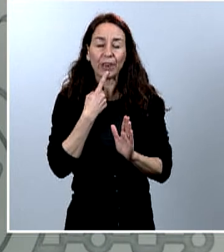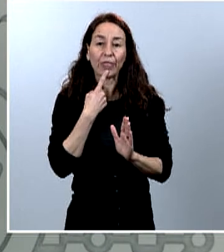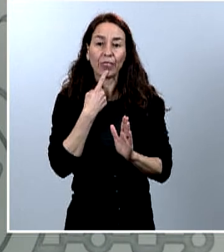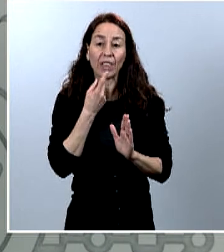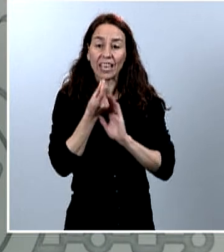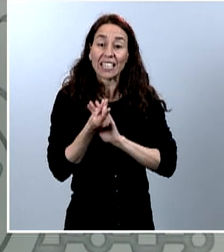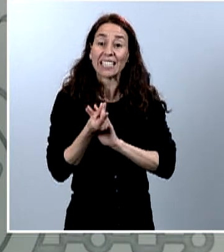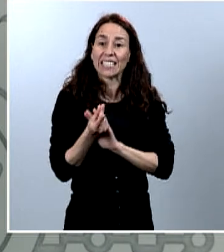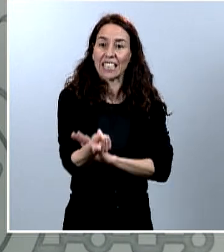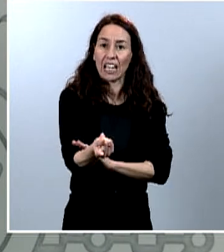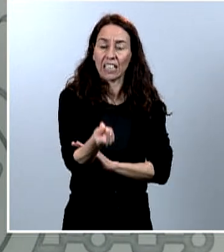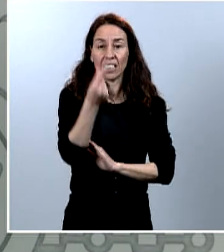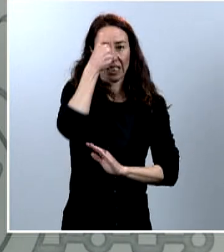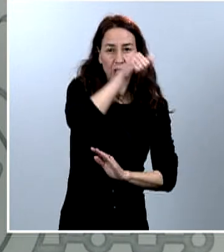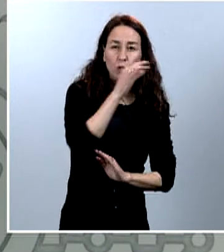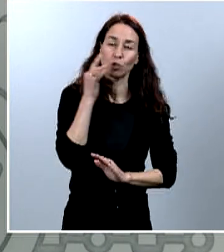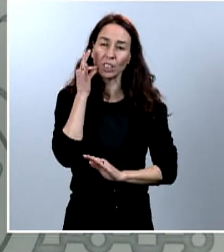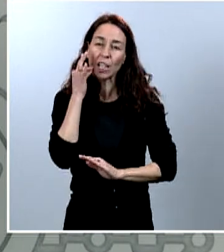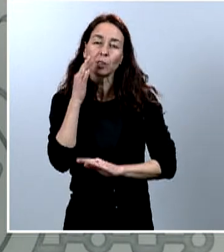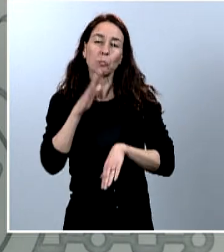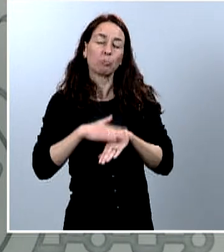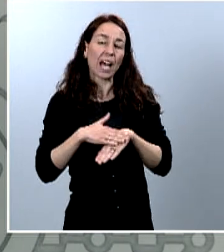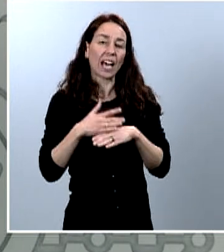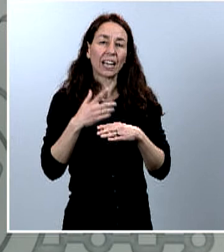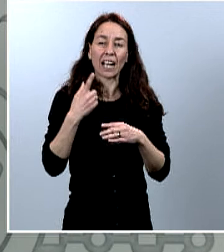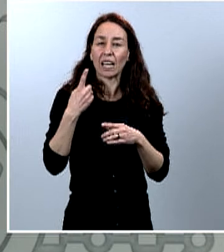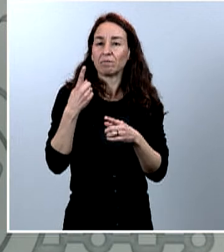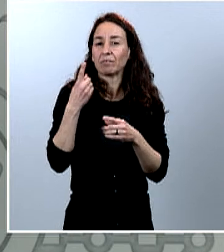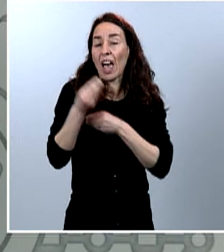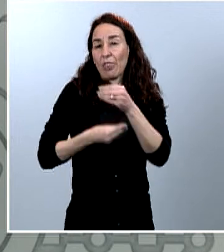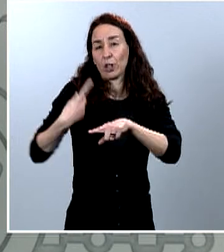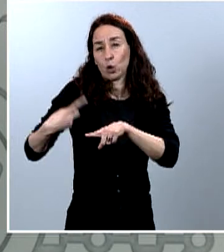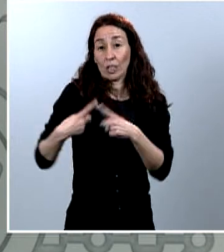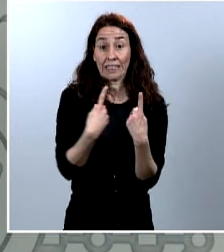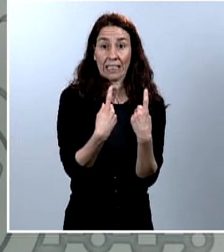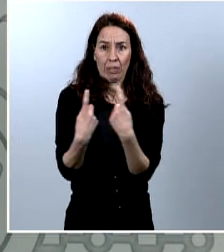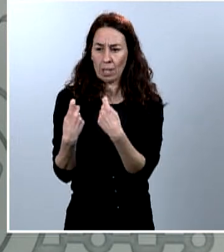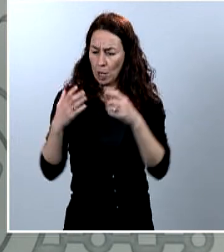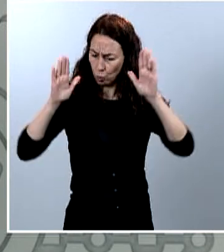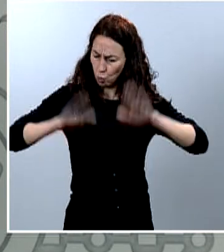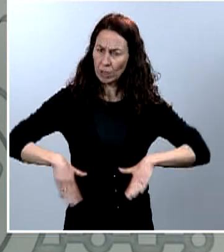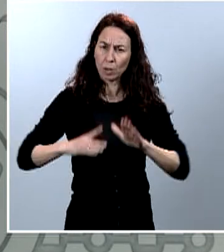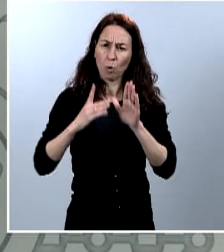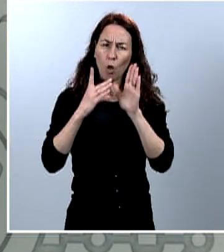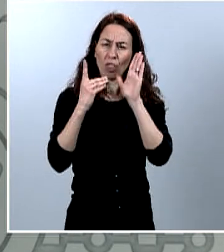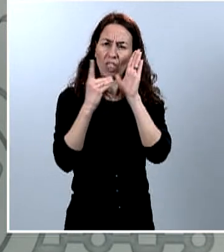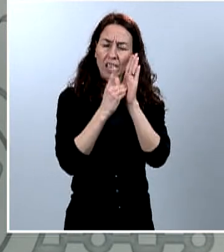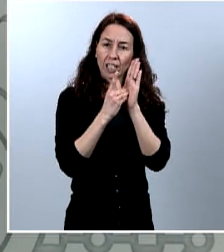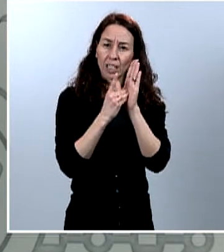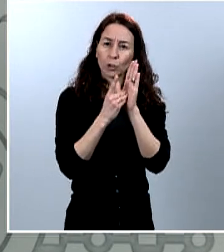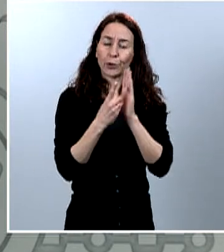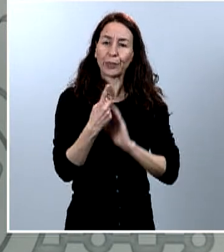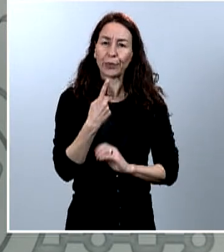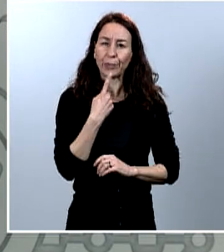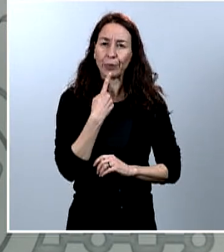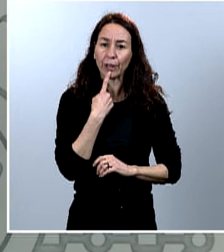de sus progenitores. Si no recuerdo mal, el último decreto indica que se puede salir un padre